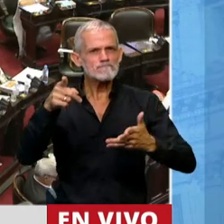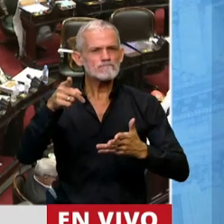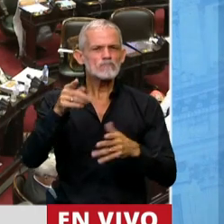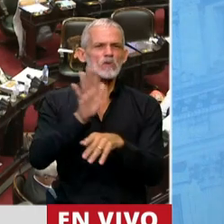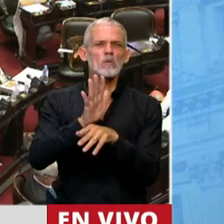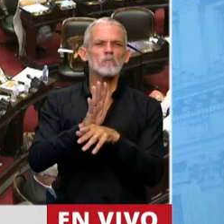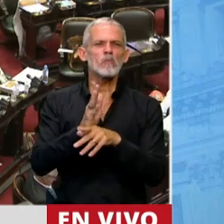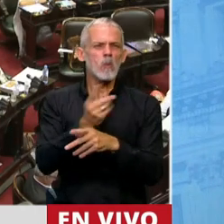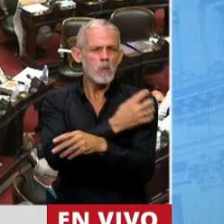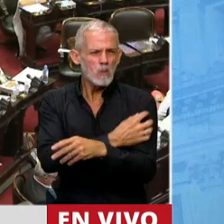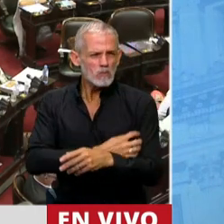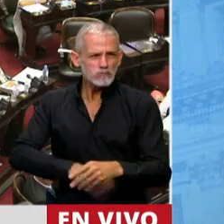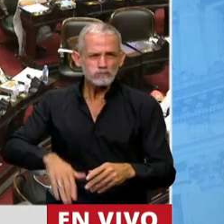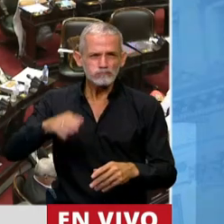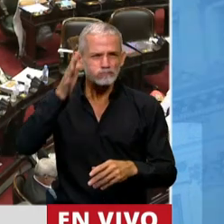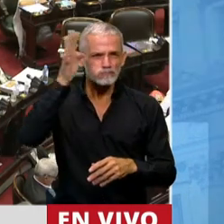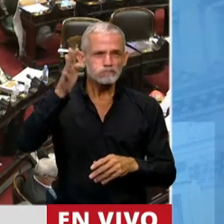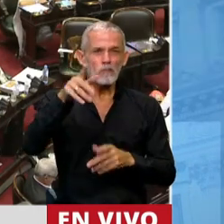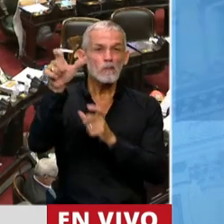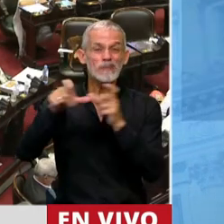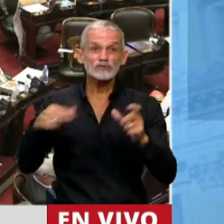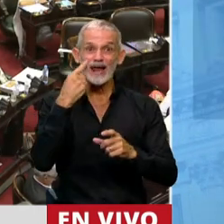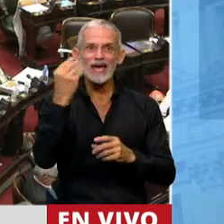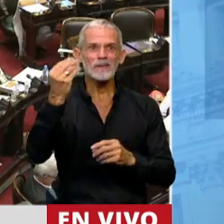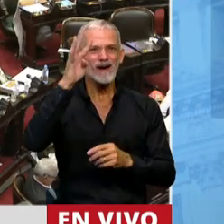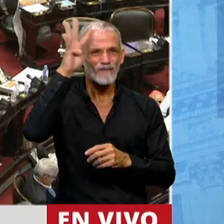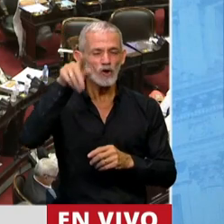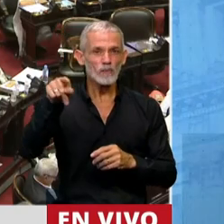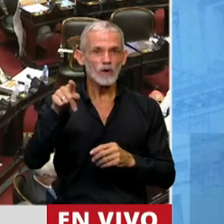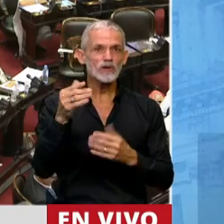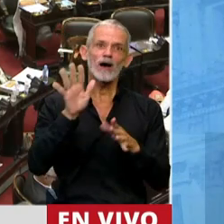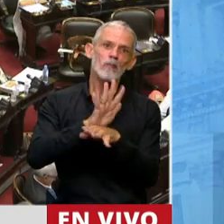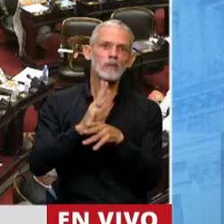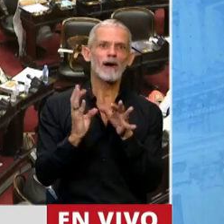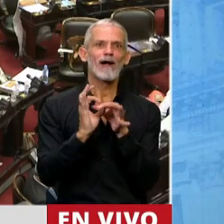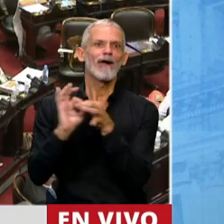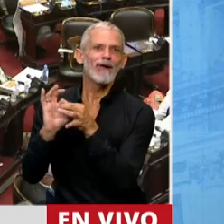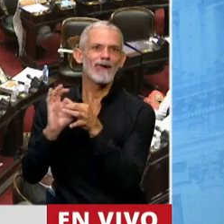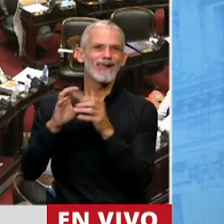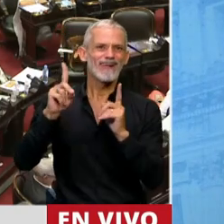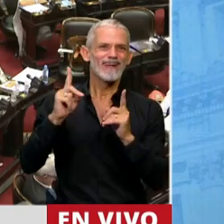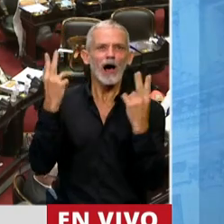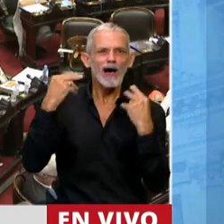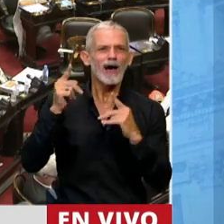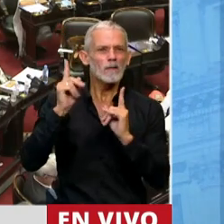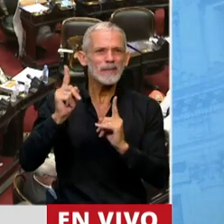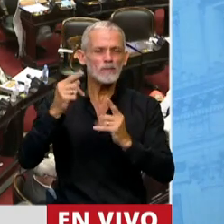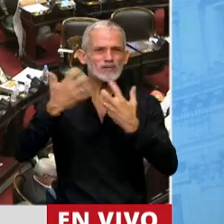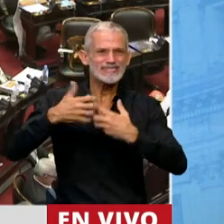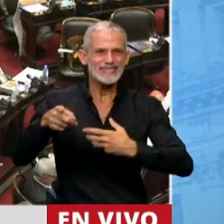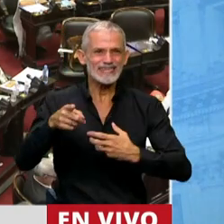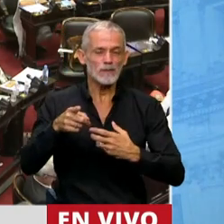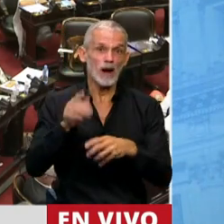sometido al empobrecimiento de todos los formoseños, sino que los ha hecho dependientes y ahora está sembrando un sistema